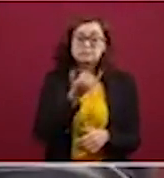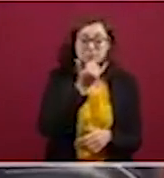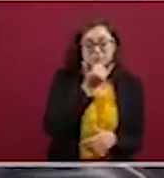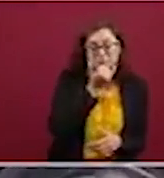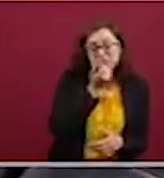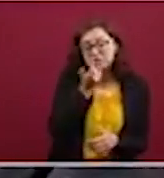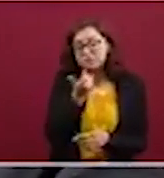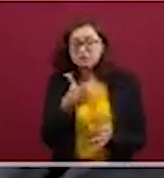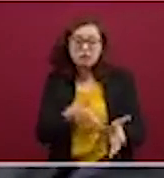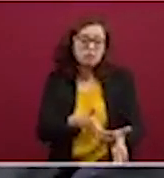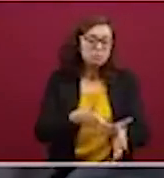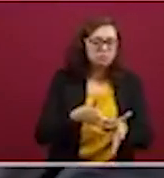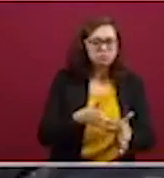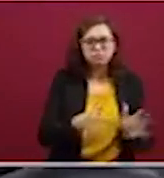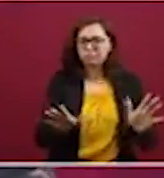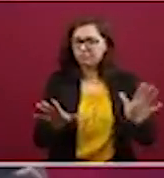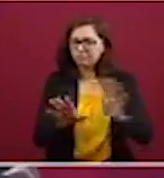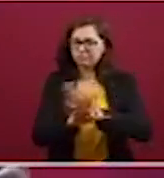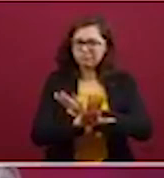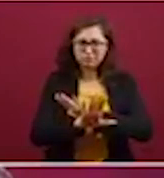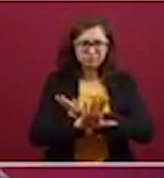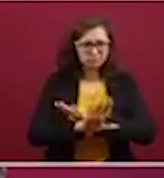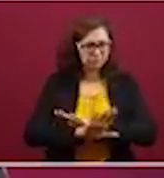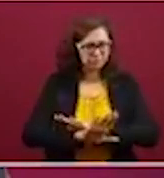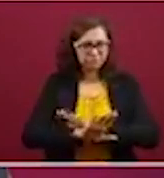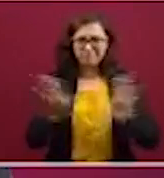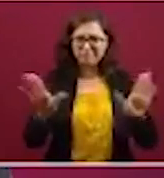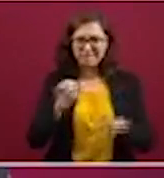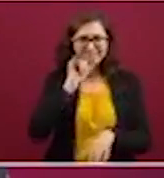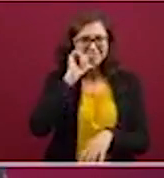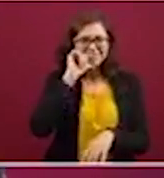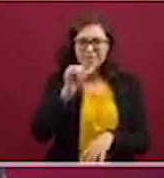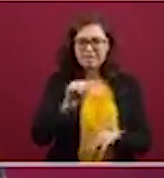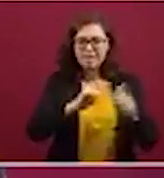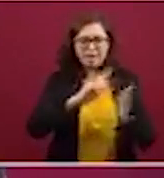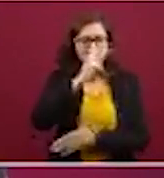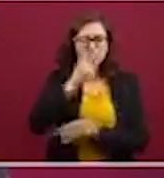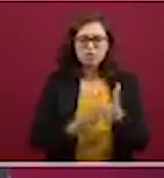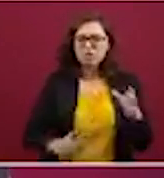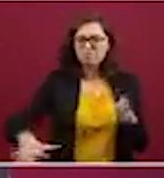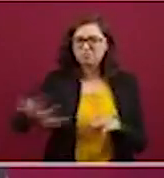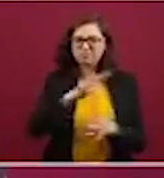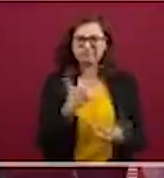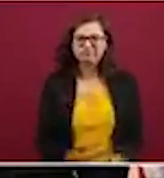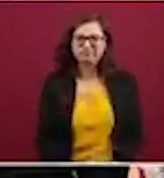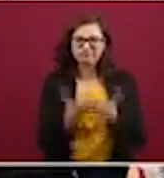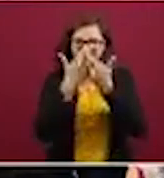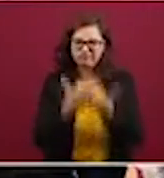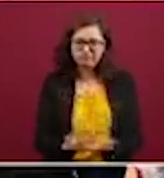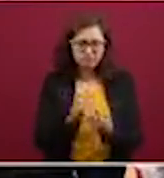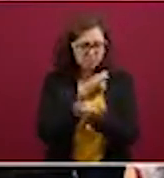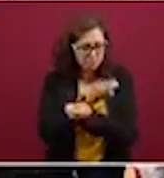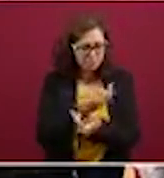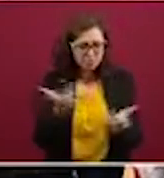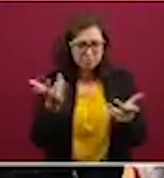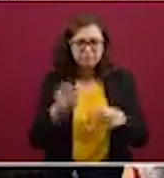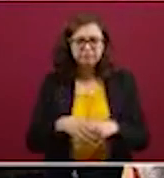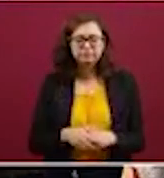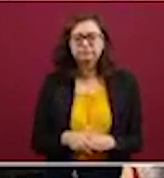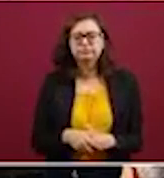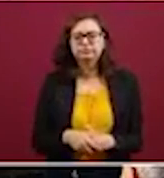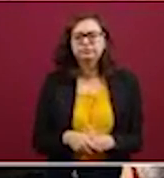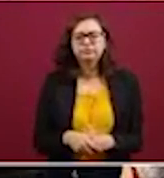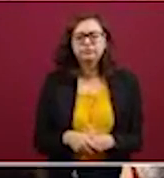reducción el presupuesto para los programas del bienestar pero